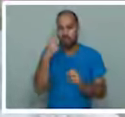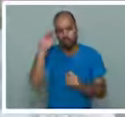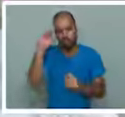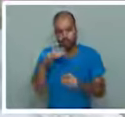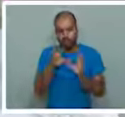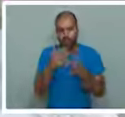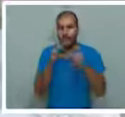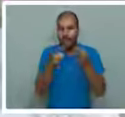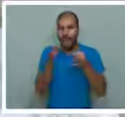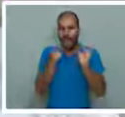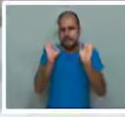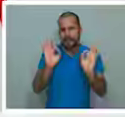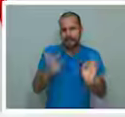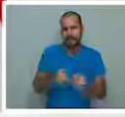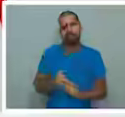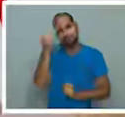a que sigan con nosotros jóvenes